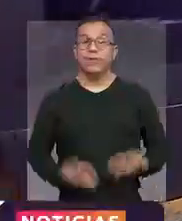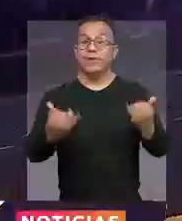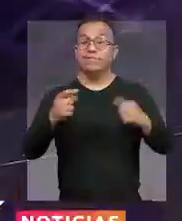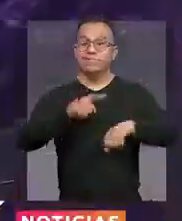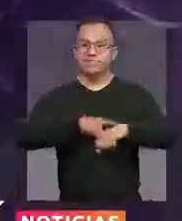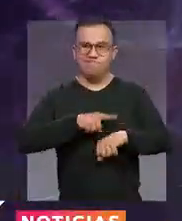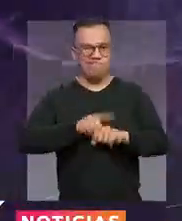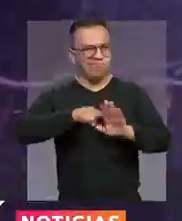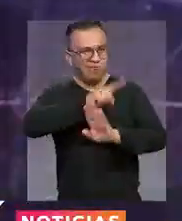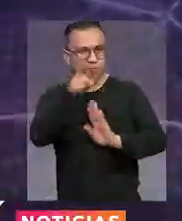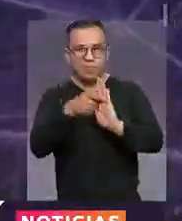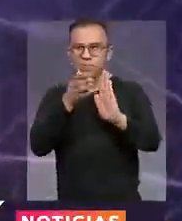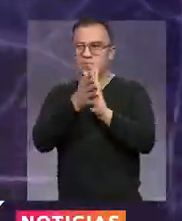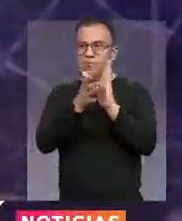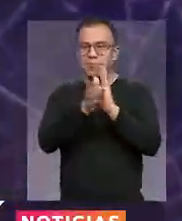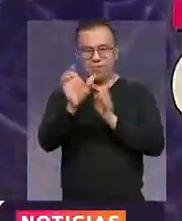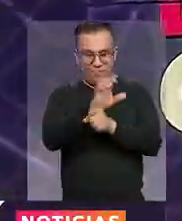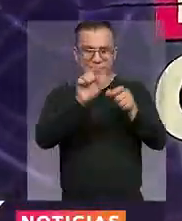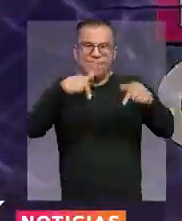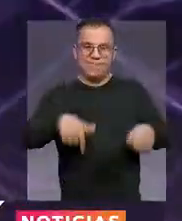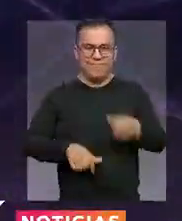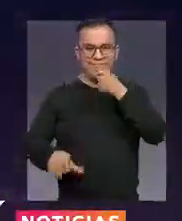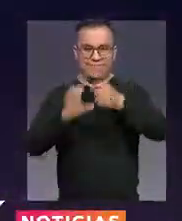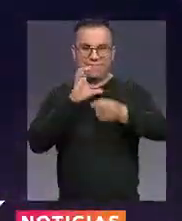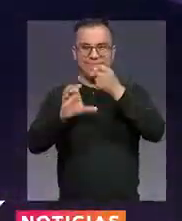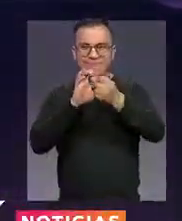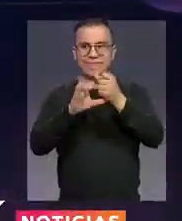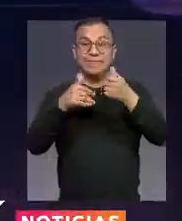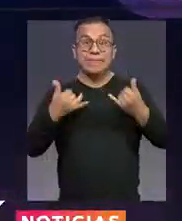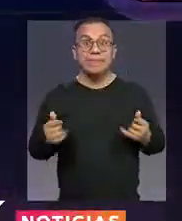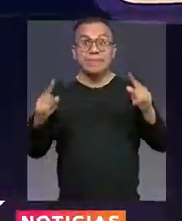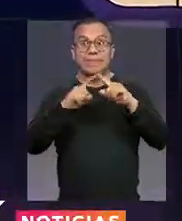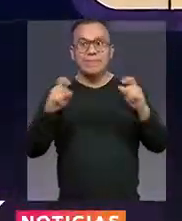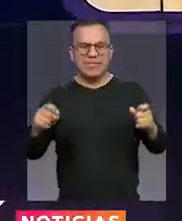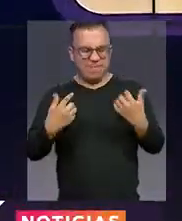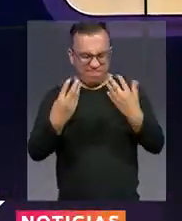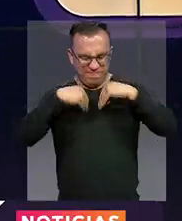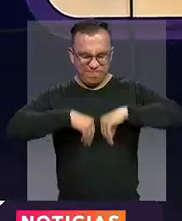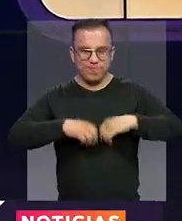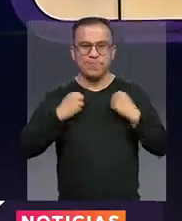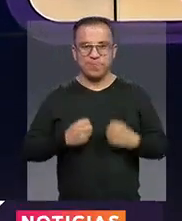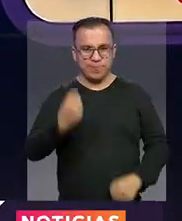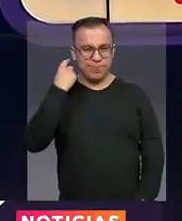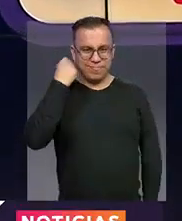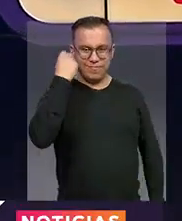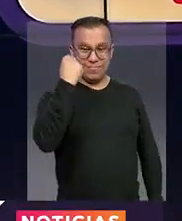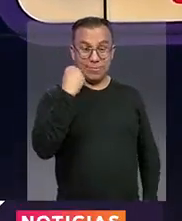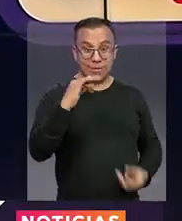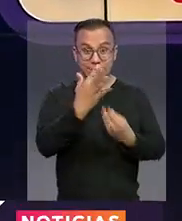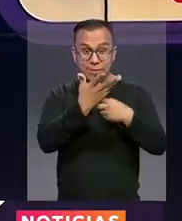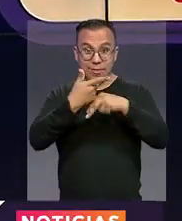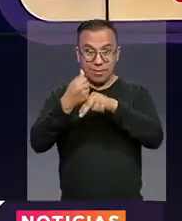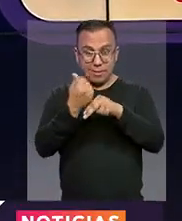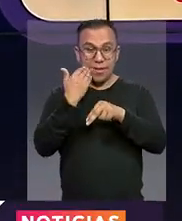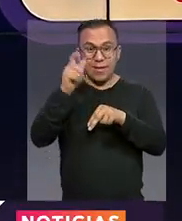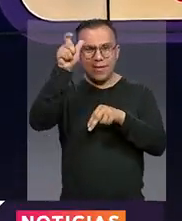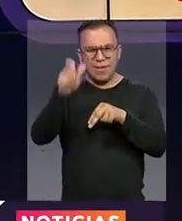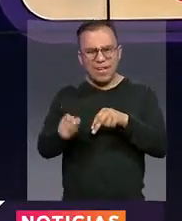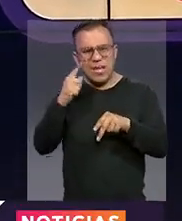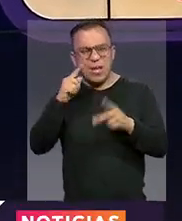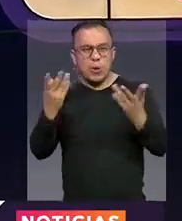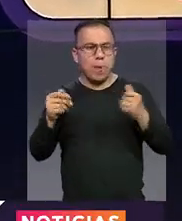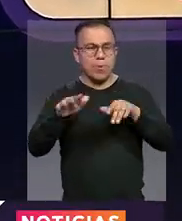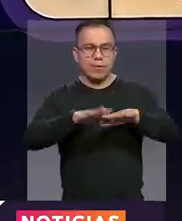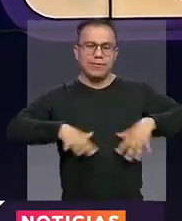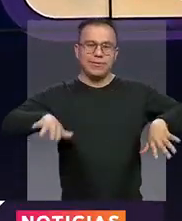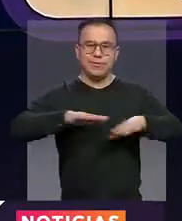Tiempo de conocer toda la información cultural aquí en Noticias Capital. Y en un acto de empoderamiento femenino, la artista bogotana Xiomara Xala intervendrá